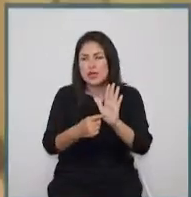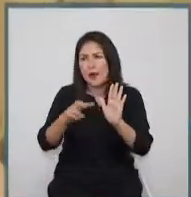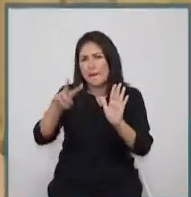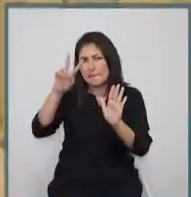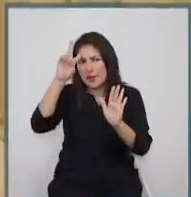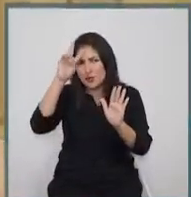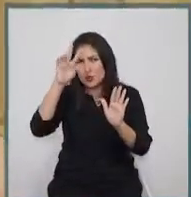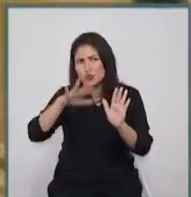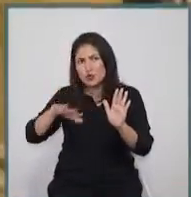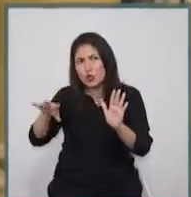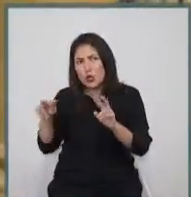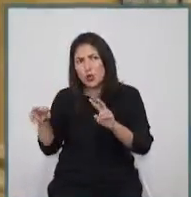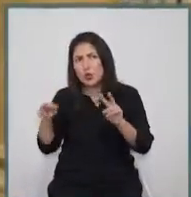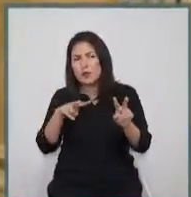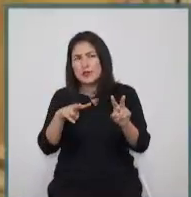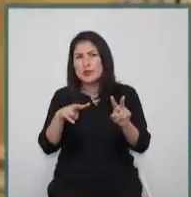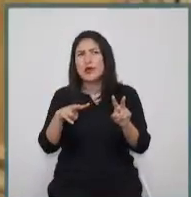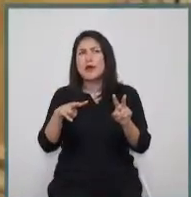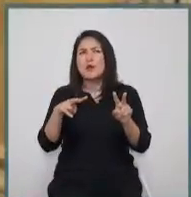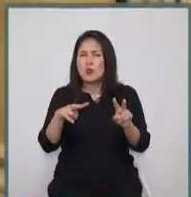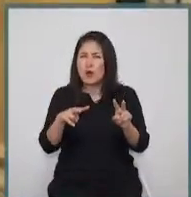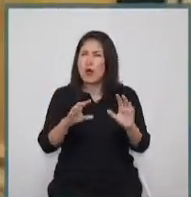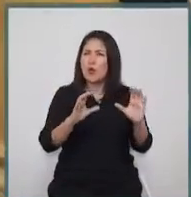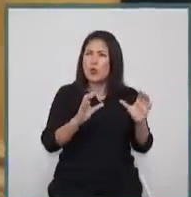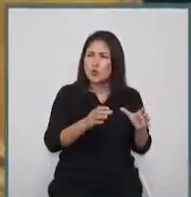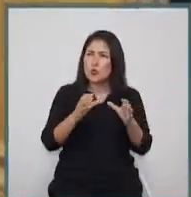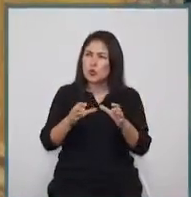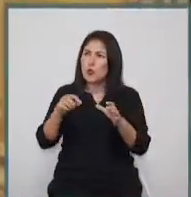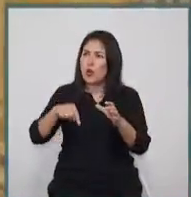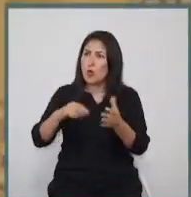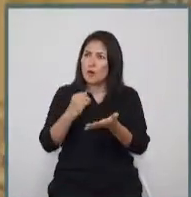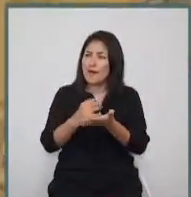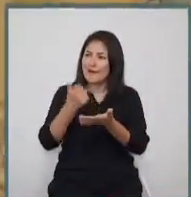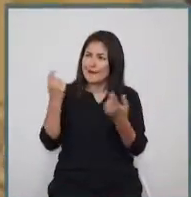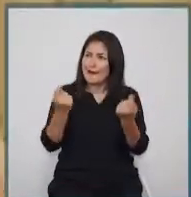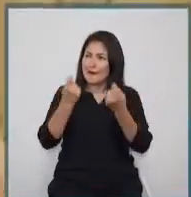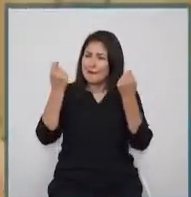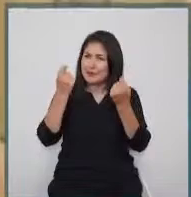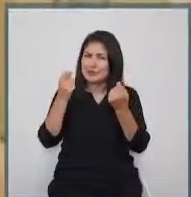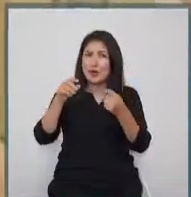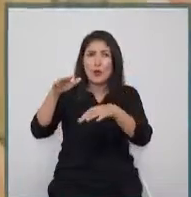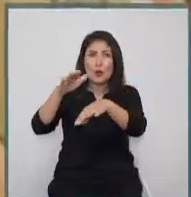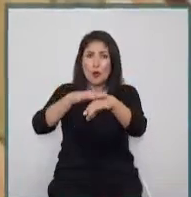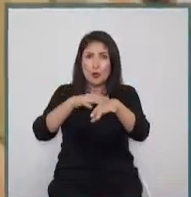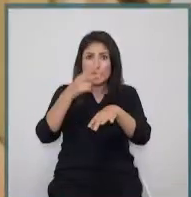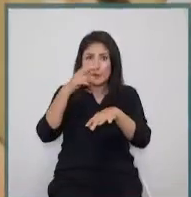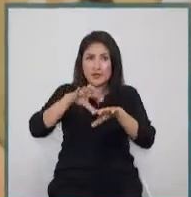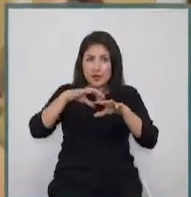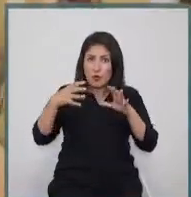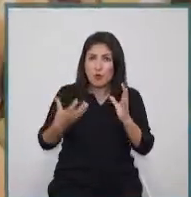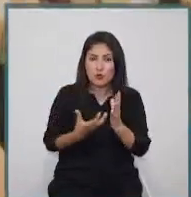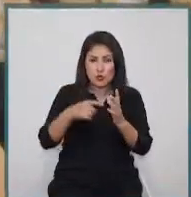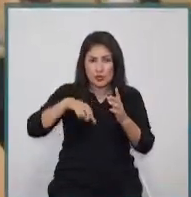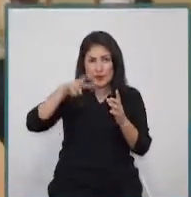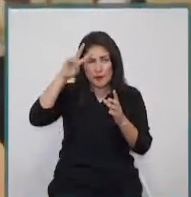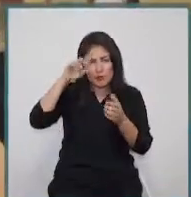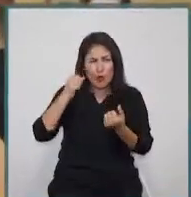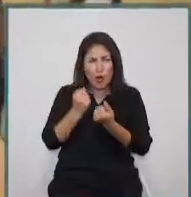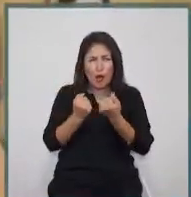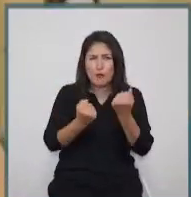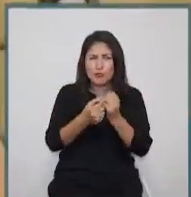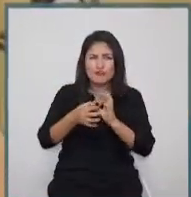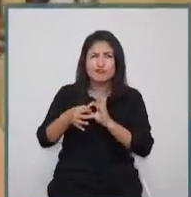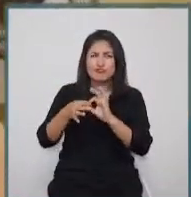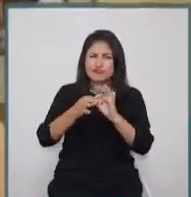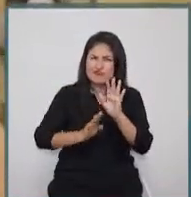mismos como peruanos y peruanas, que en un encuentro muy importante como es el de la vendimia podamos decirle al mundo que estamos unidos, que estamos trabajando en conjunto y